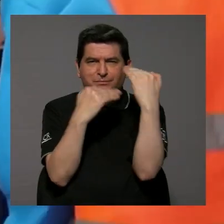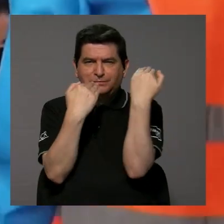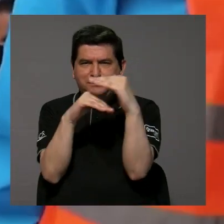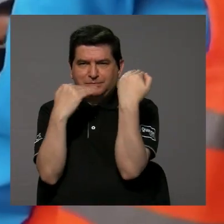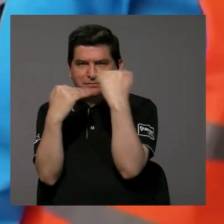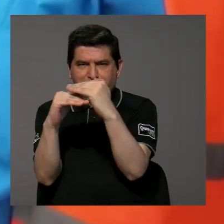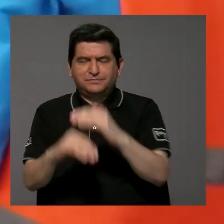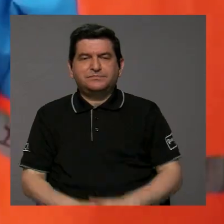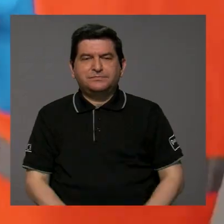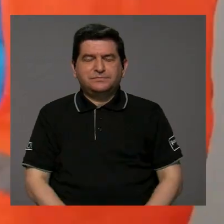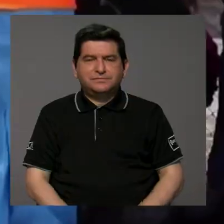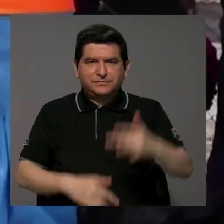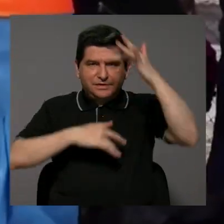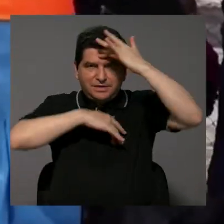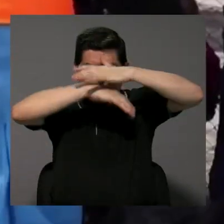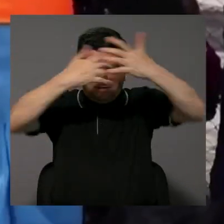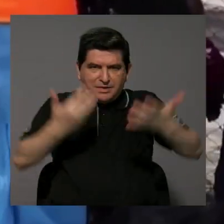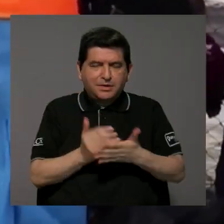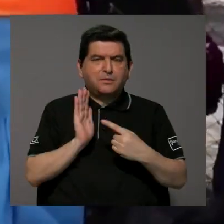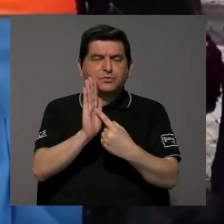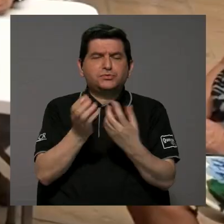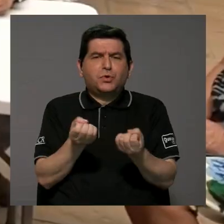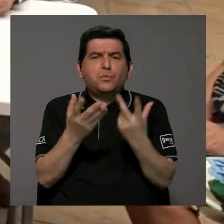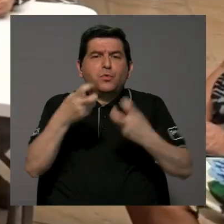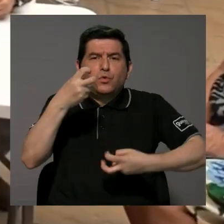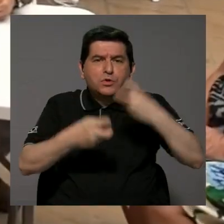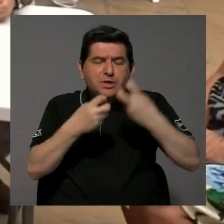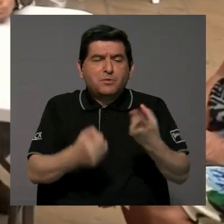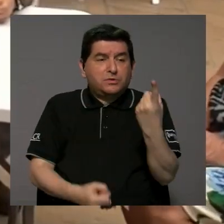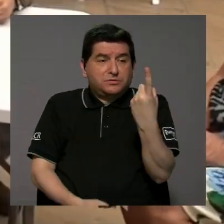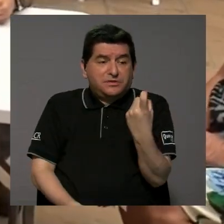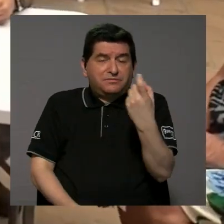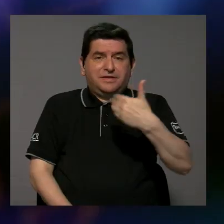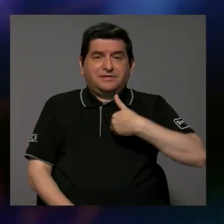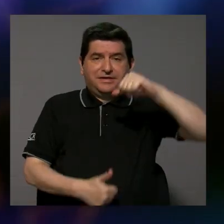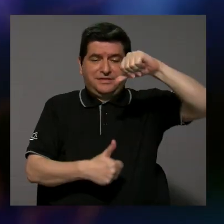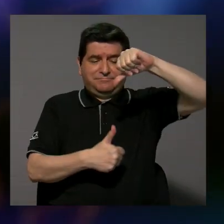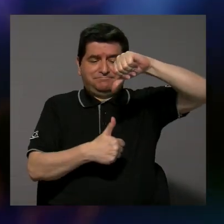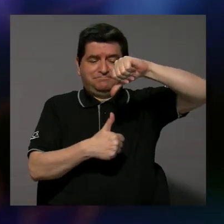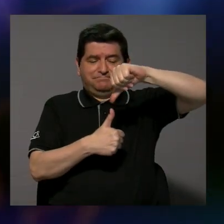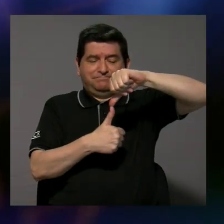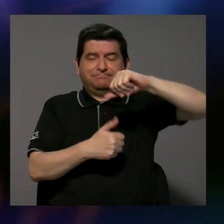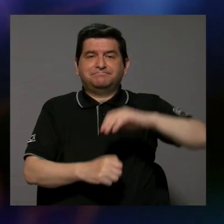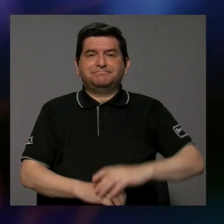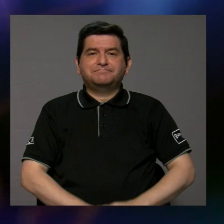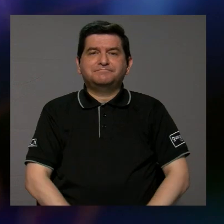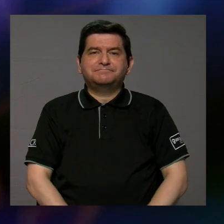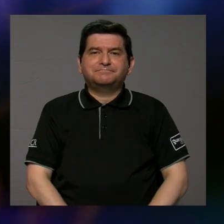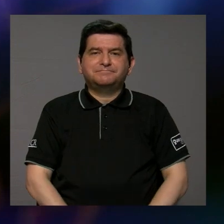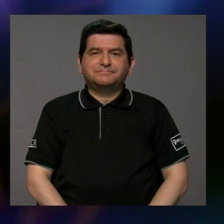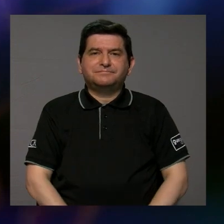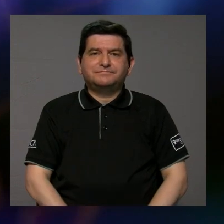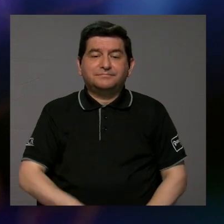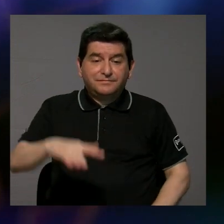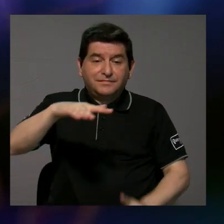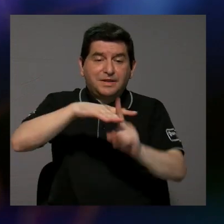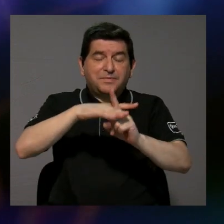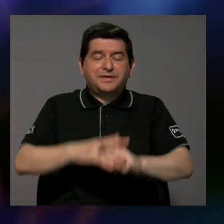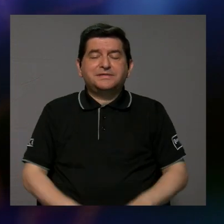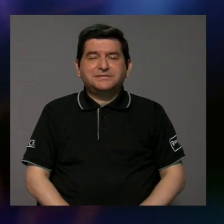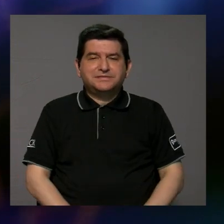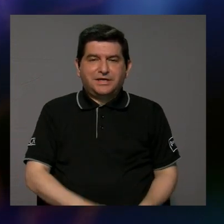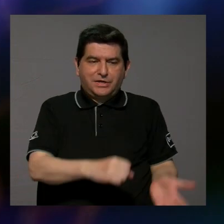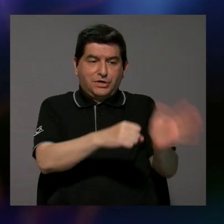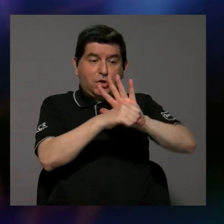la pandemia reveló muchos de los problemas y deficiencias que tiene Centroamérica. La llegada de la COVID-19